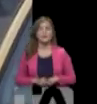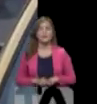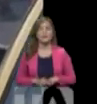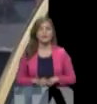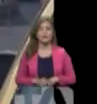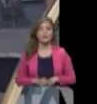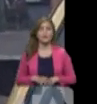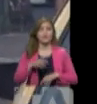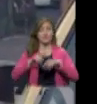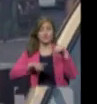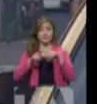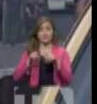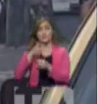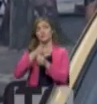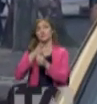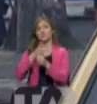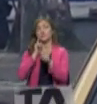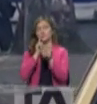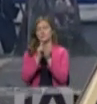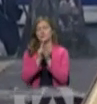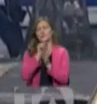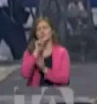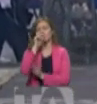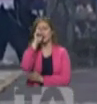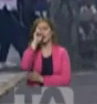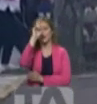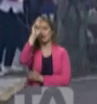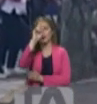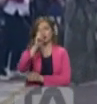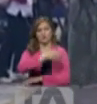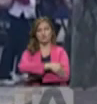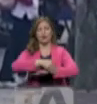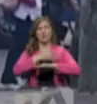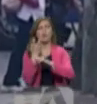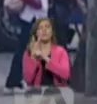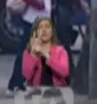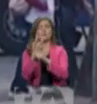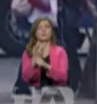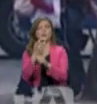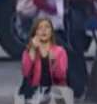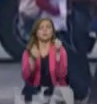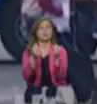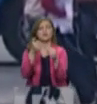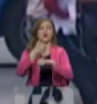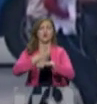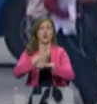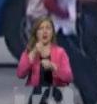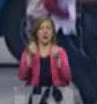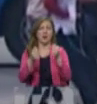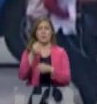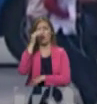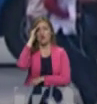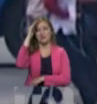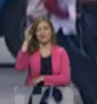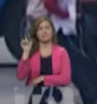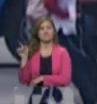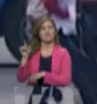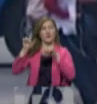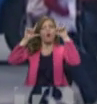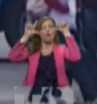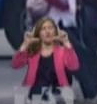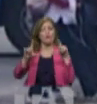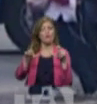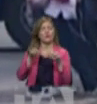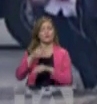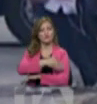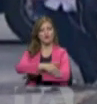Uno de nuestros amigos televidentes denuncia el irrespeto a la vía exclusiva del trolebús por parte de la propia autoridad de tránsito. Esta fotografía fue tomada